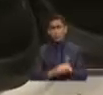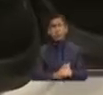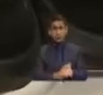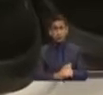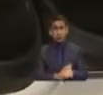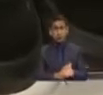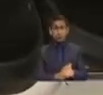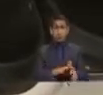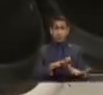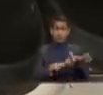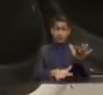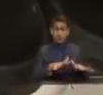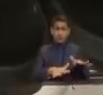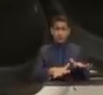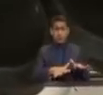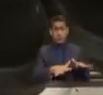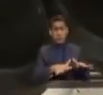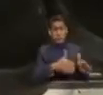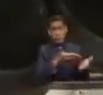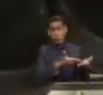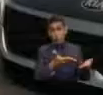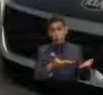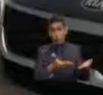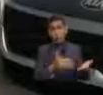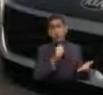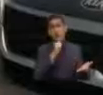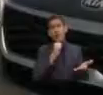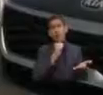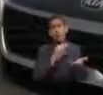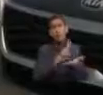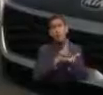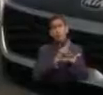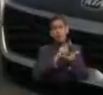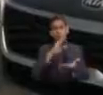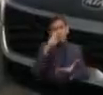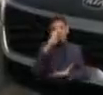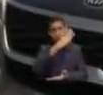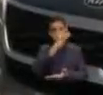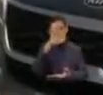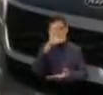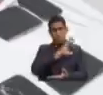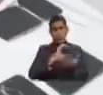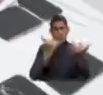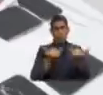podrían estar al servicio del Estado, pero aún no lo están. Vanessa Filella, TC Televisión.